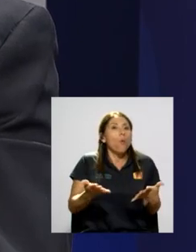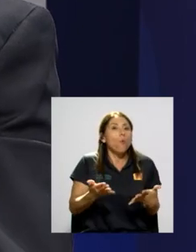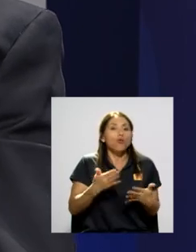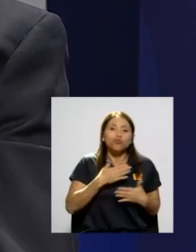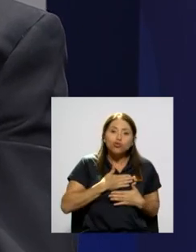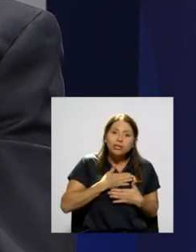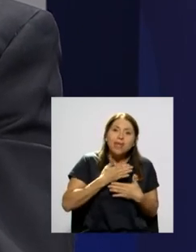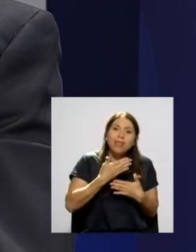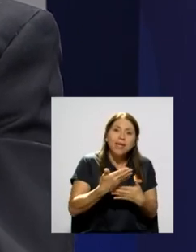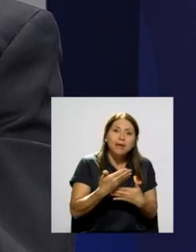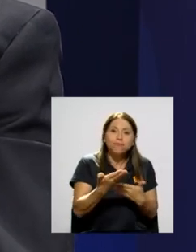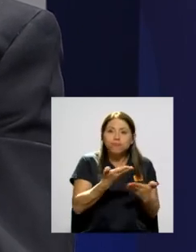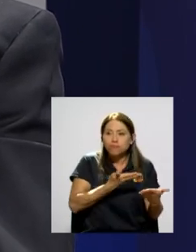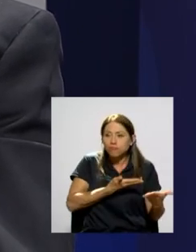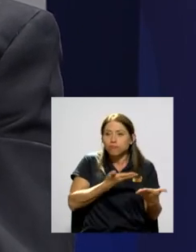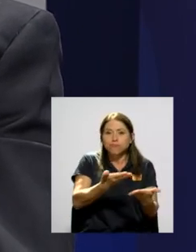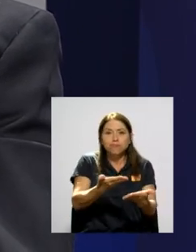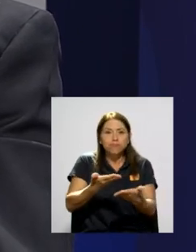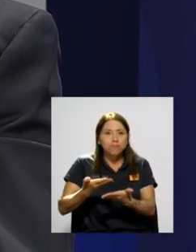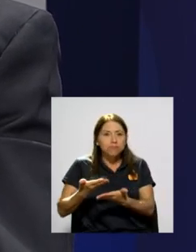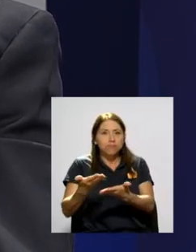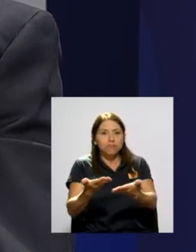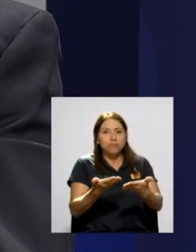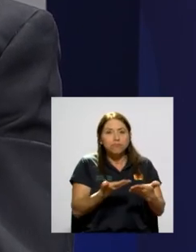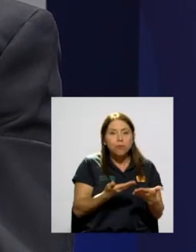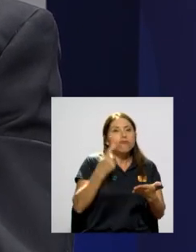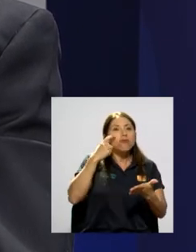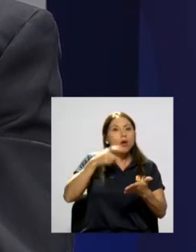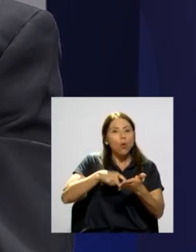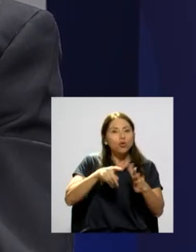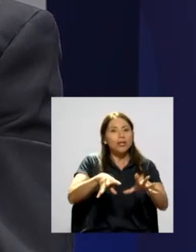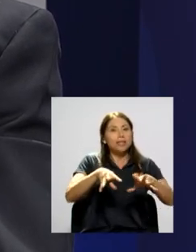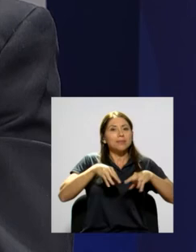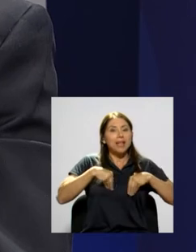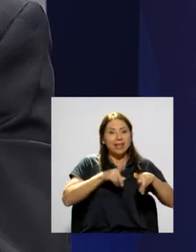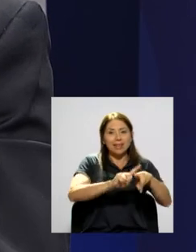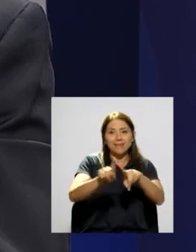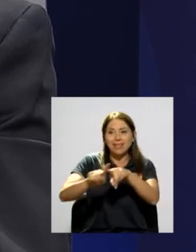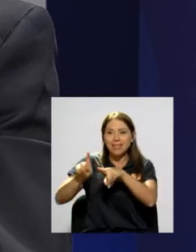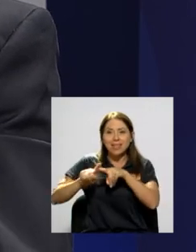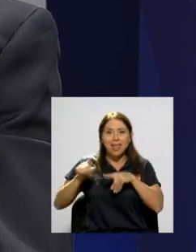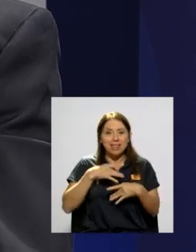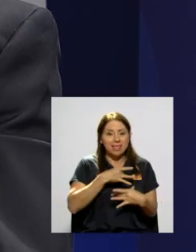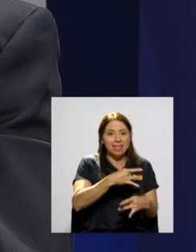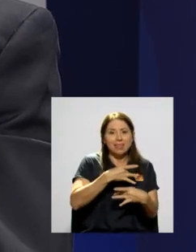la diversidad de intereses que están en disputa